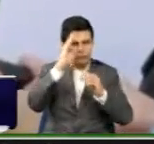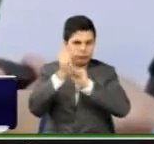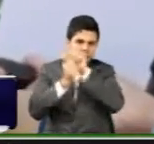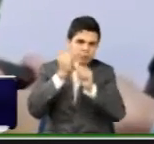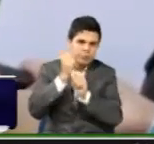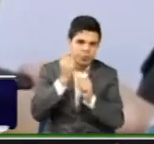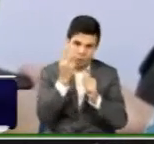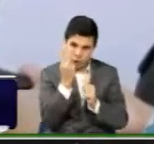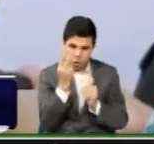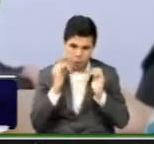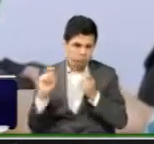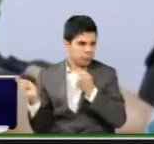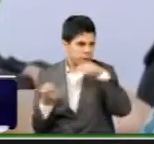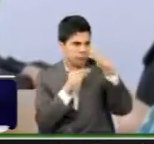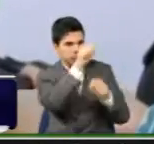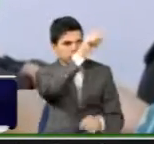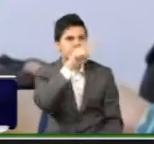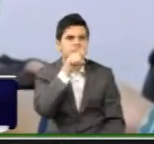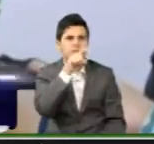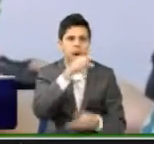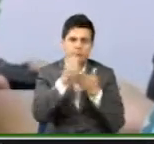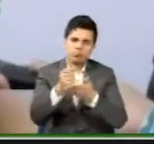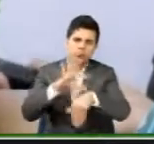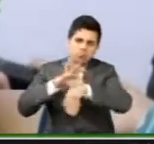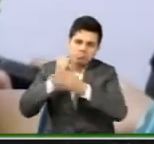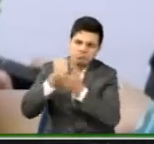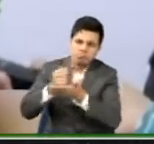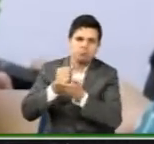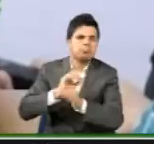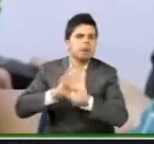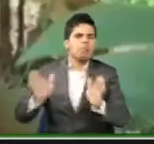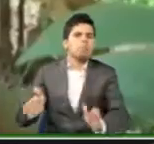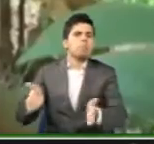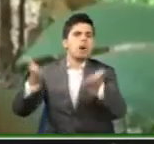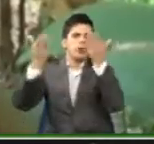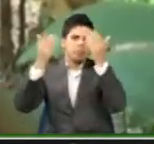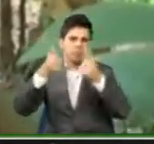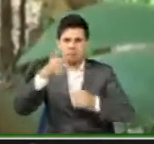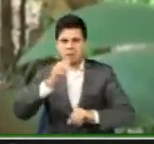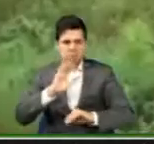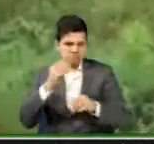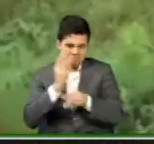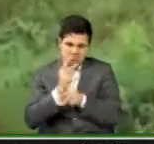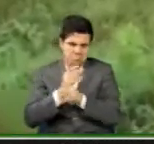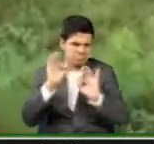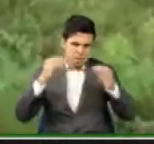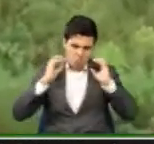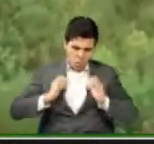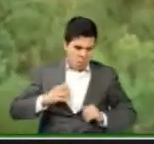evacuados rápidamente a la ciudad de Bucaramanga, donde están siendo atendidos y afortunadamente se encuentran fuera de peligro. La policía